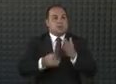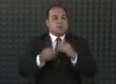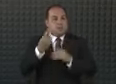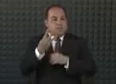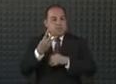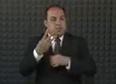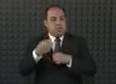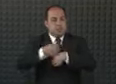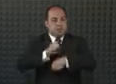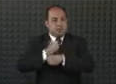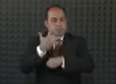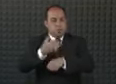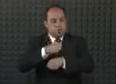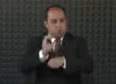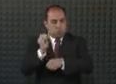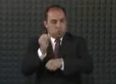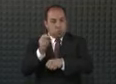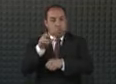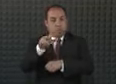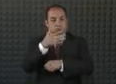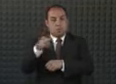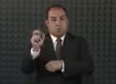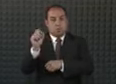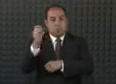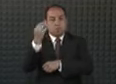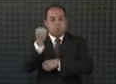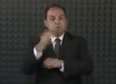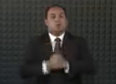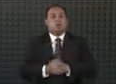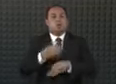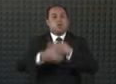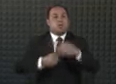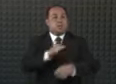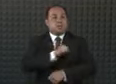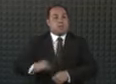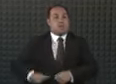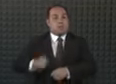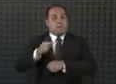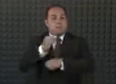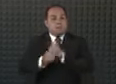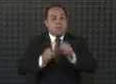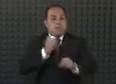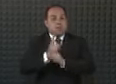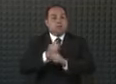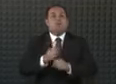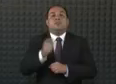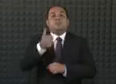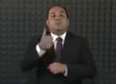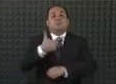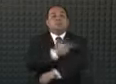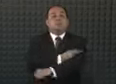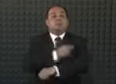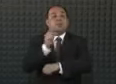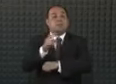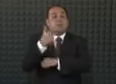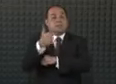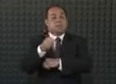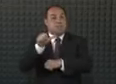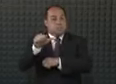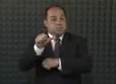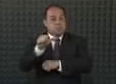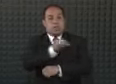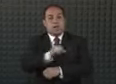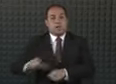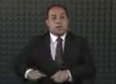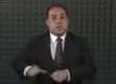octubre, y en 18 a 29 ya todas las alcaldías con una oportunidad de primera dosis, y además 7 de las 16